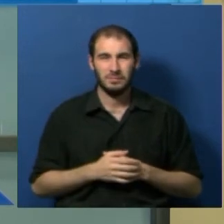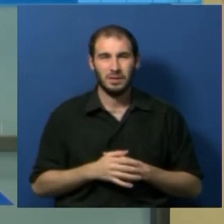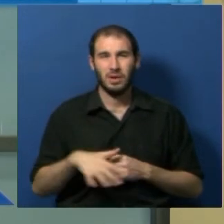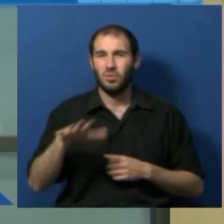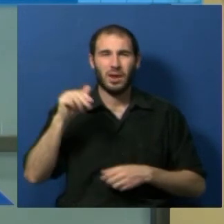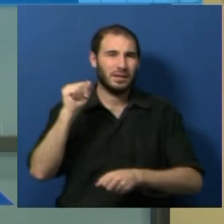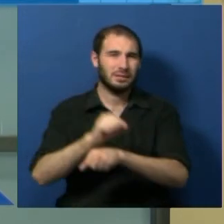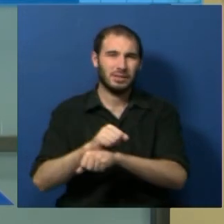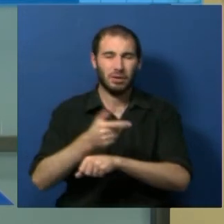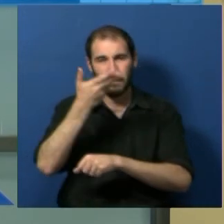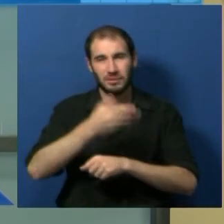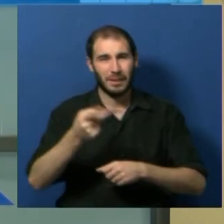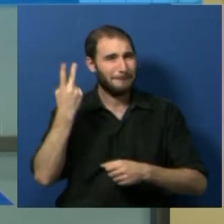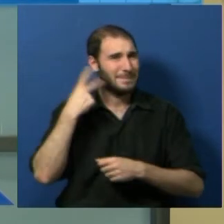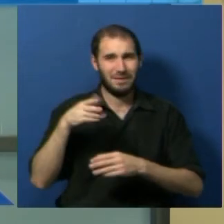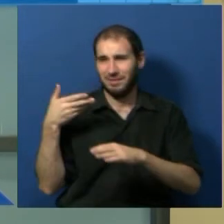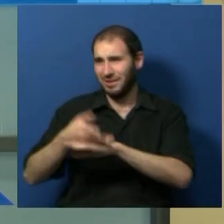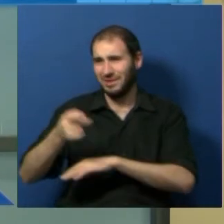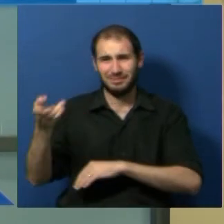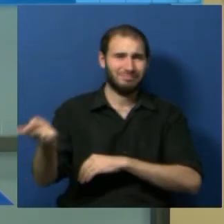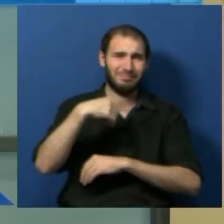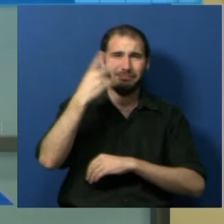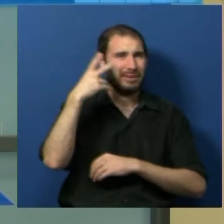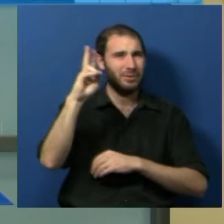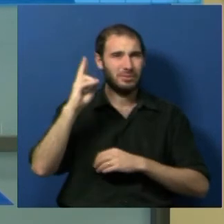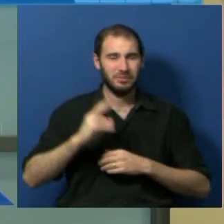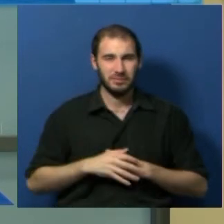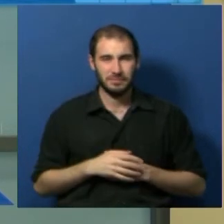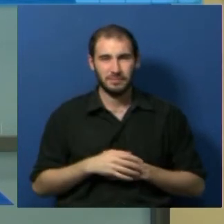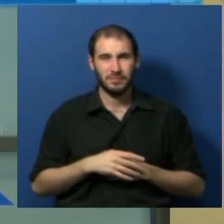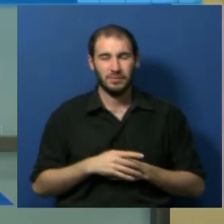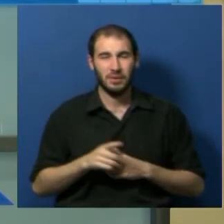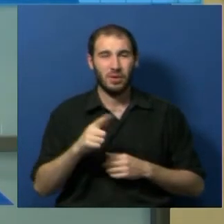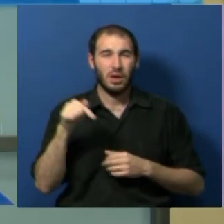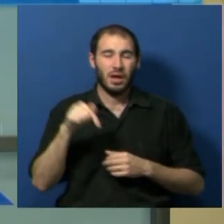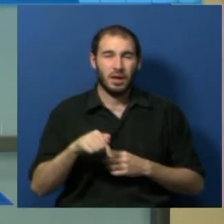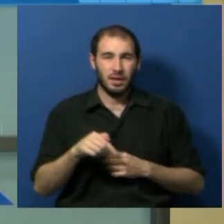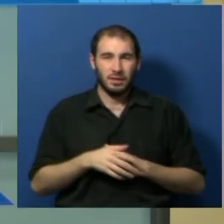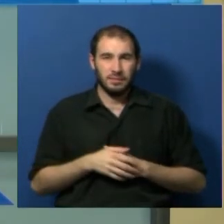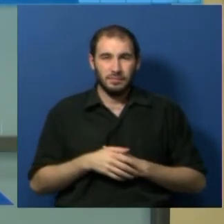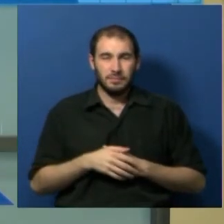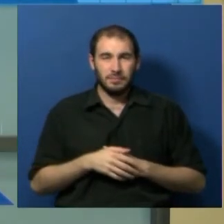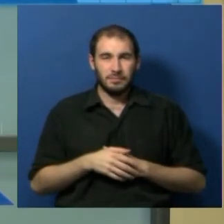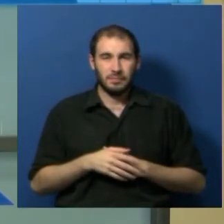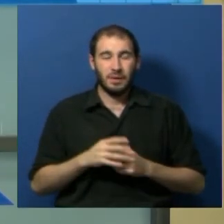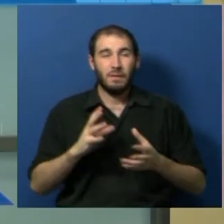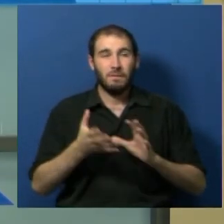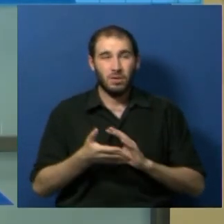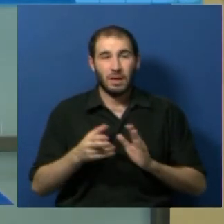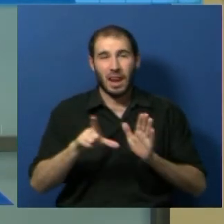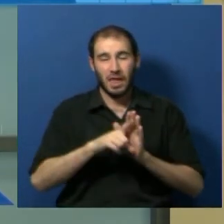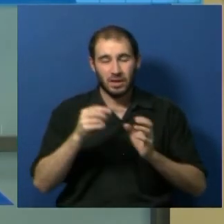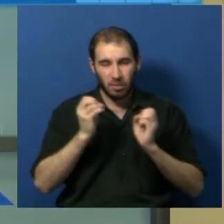lugares de encierro donde la gente sale peor de lo que ha entrado, donde tenemos que tratar de que aún así y conforme a la